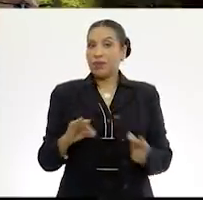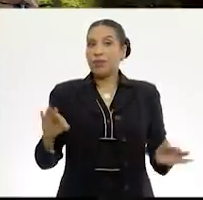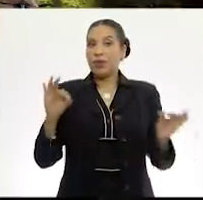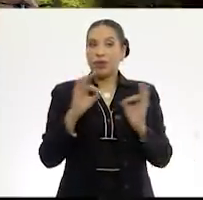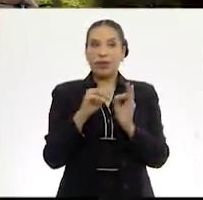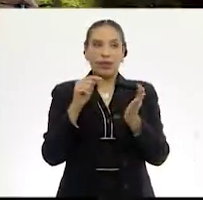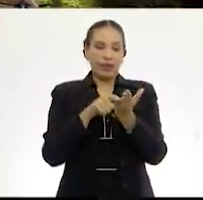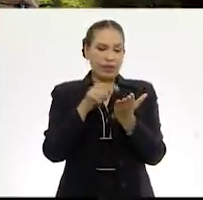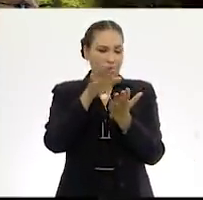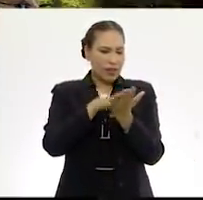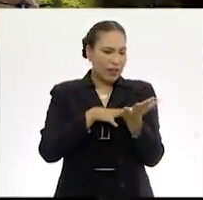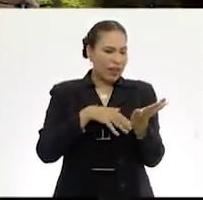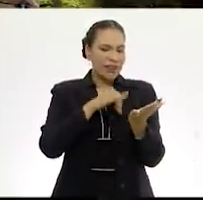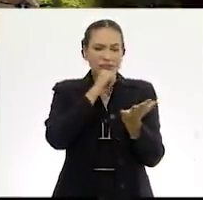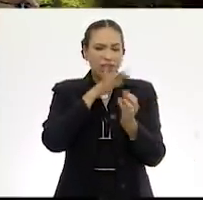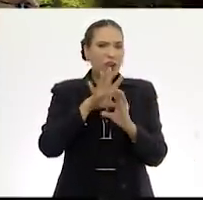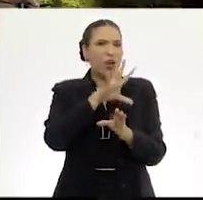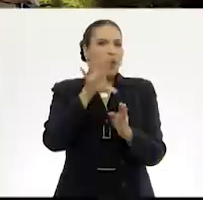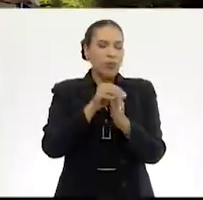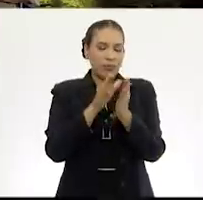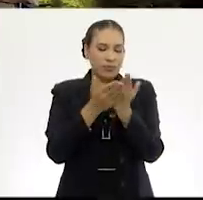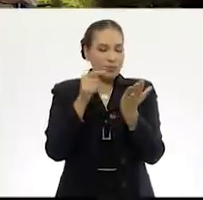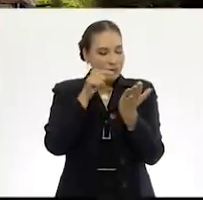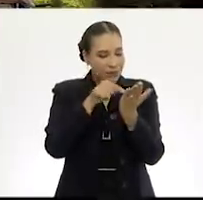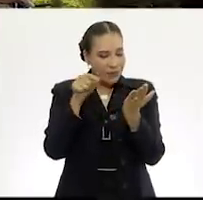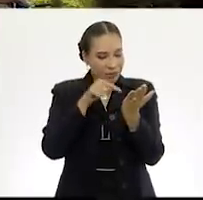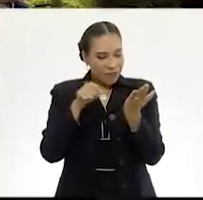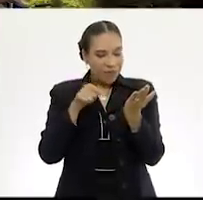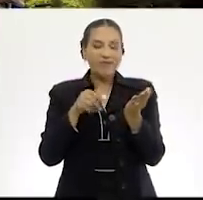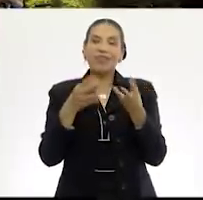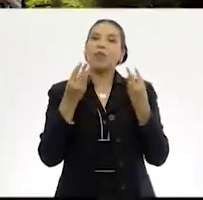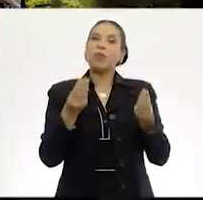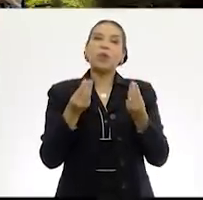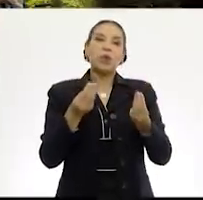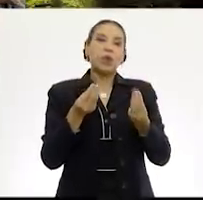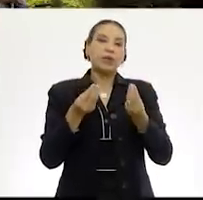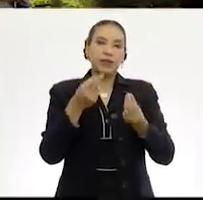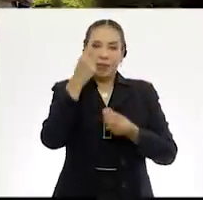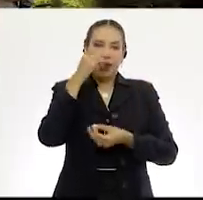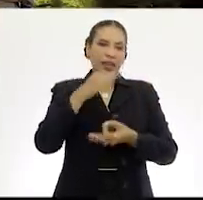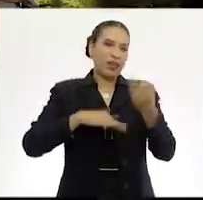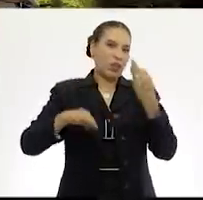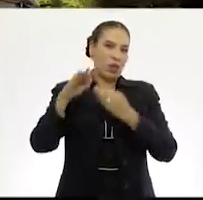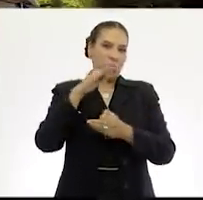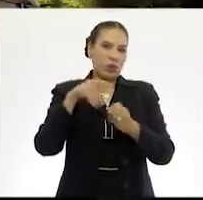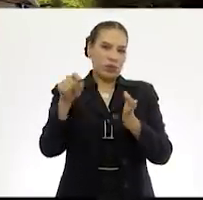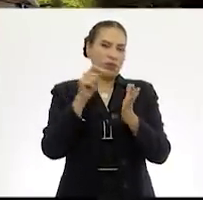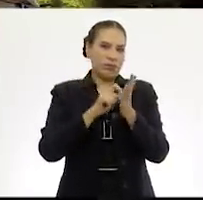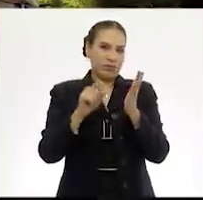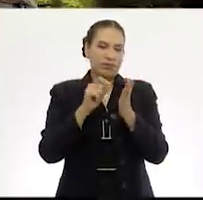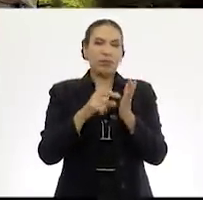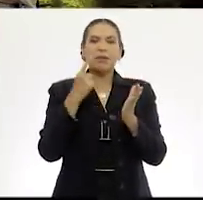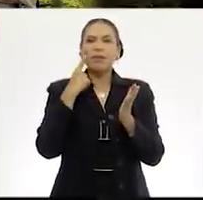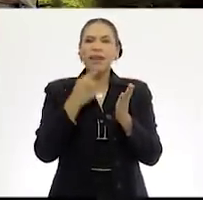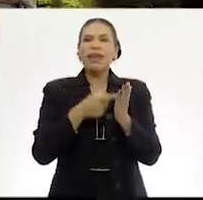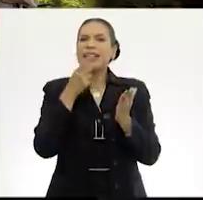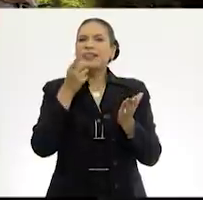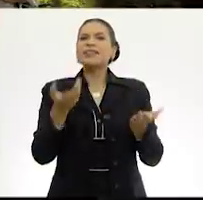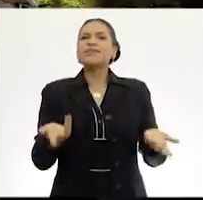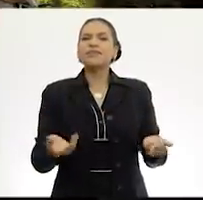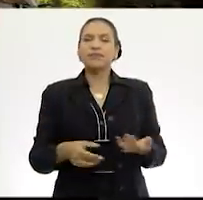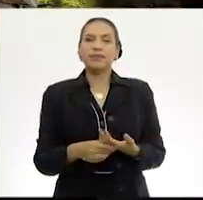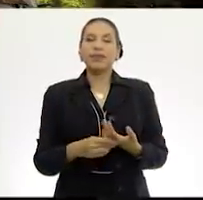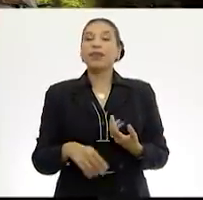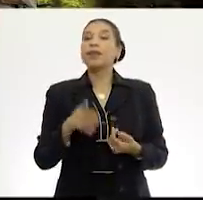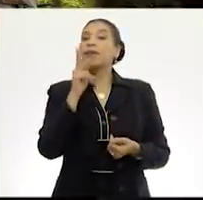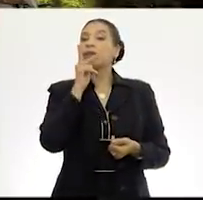haberlo tenido, porque aquí viene toda la información y de aquí puedes sacar mucha para todo tu texto. ¿Sí? Mira, dice,